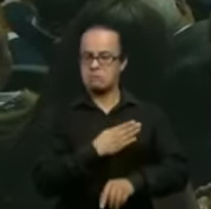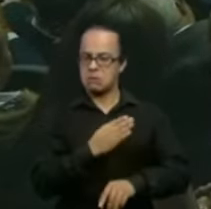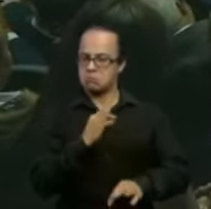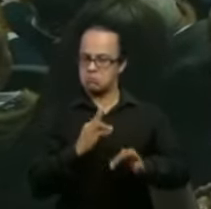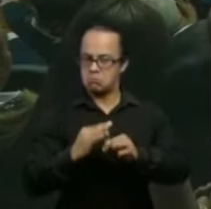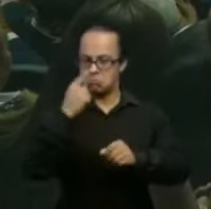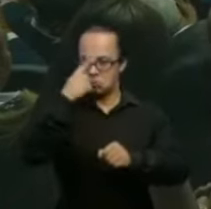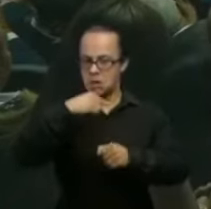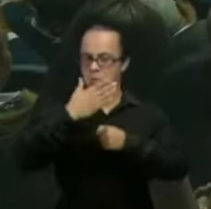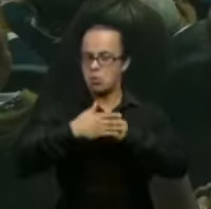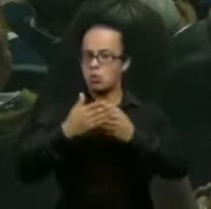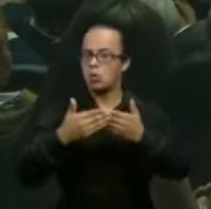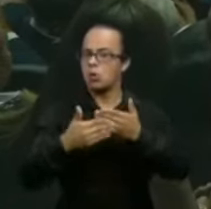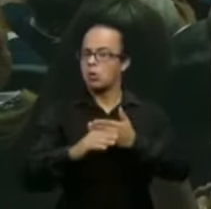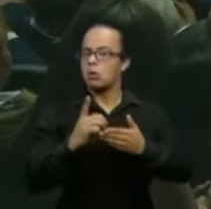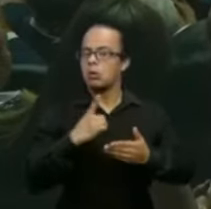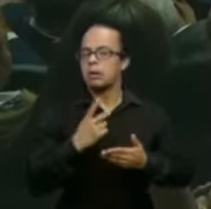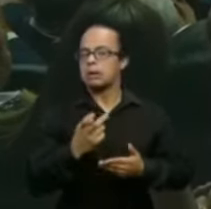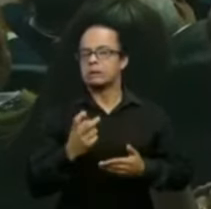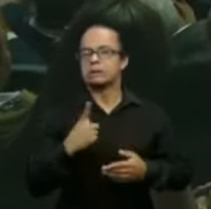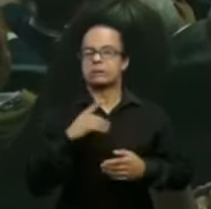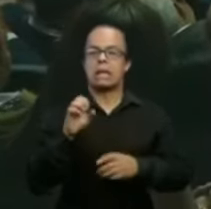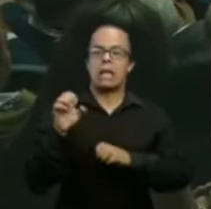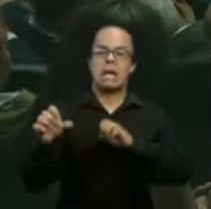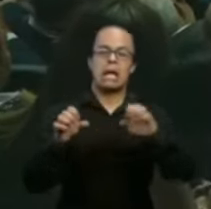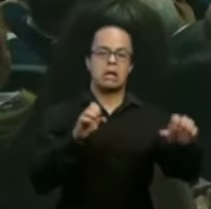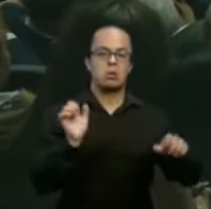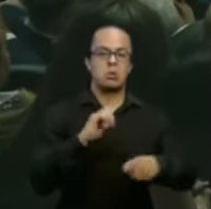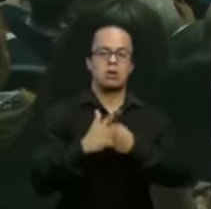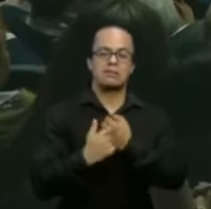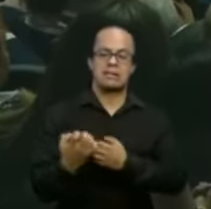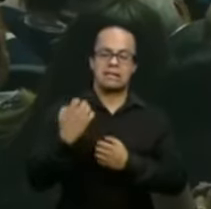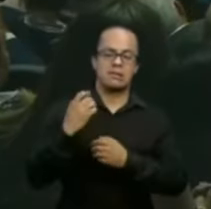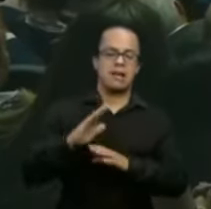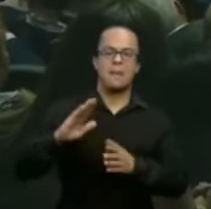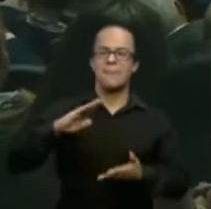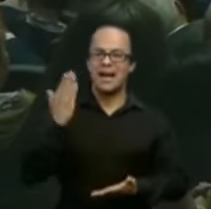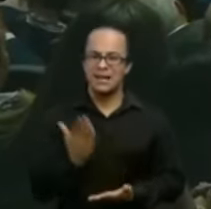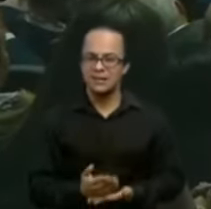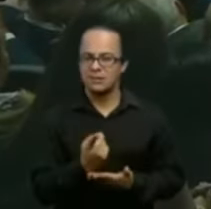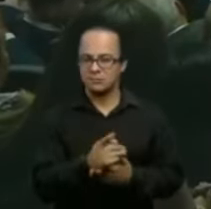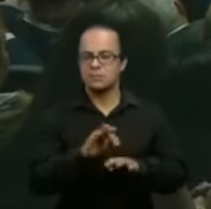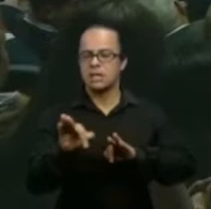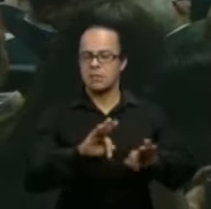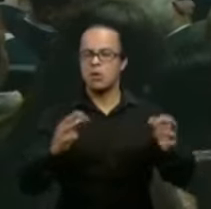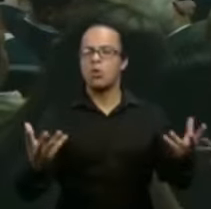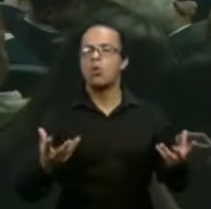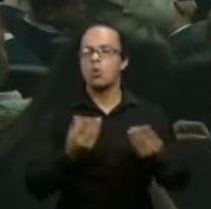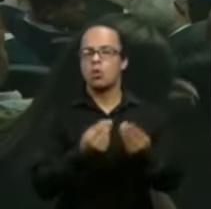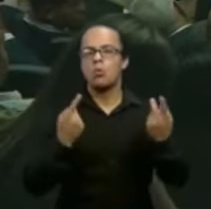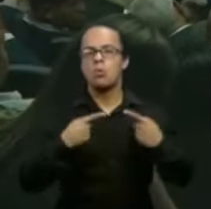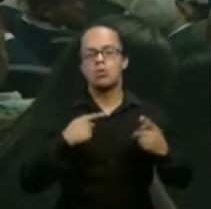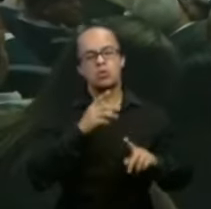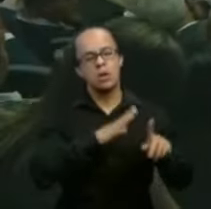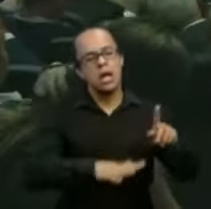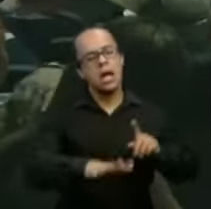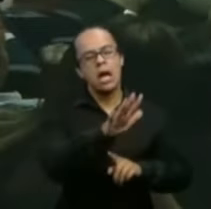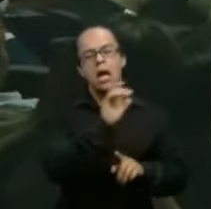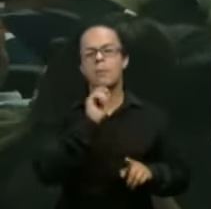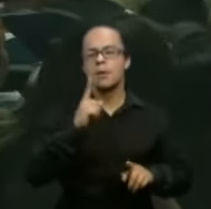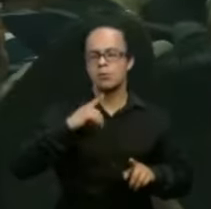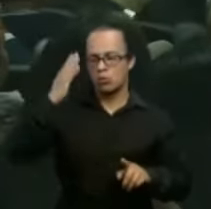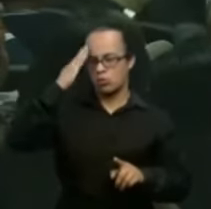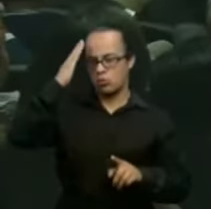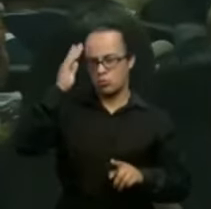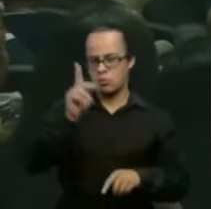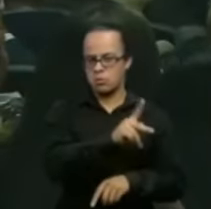que no haya pretexto de que los extorsiones. Más de un trabajo en conjunto, tanto los ciudadanos como las autoridades haremos lo